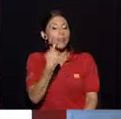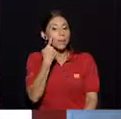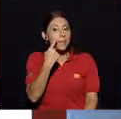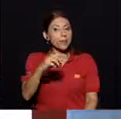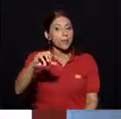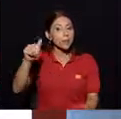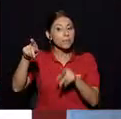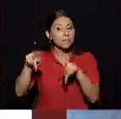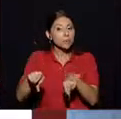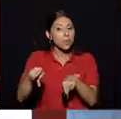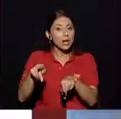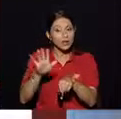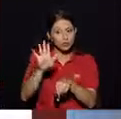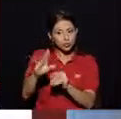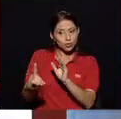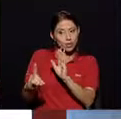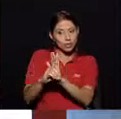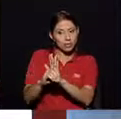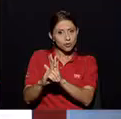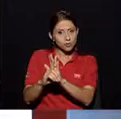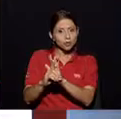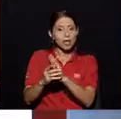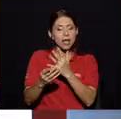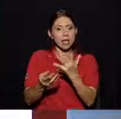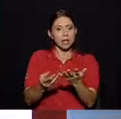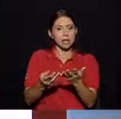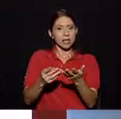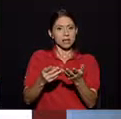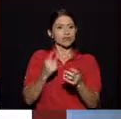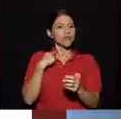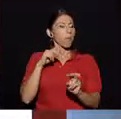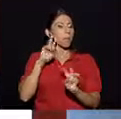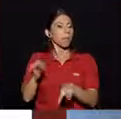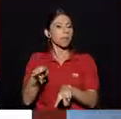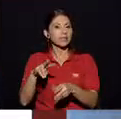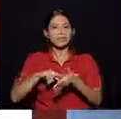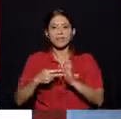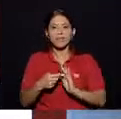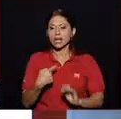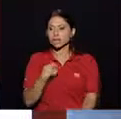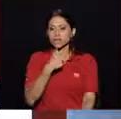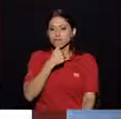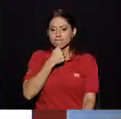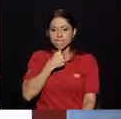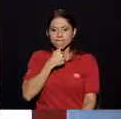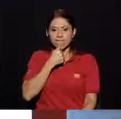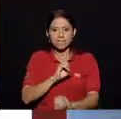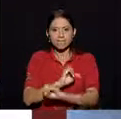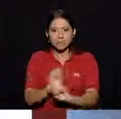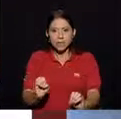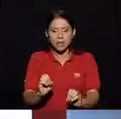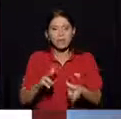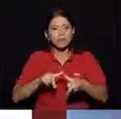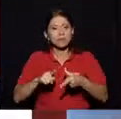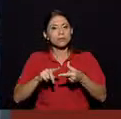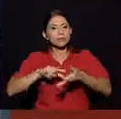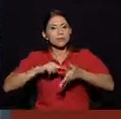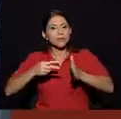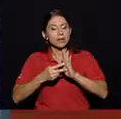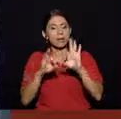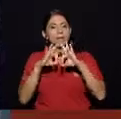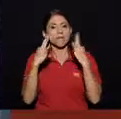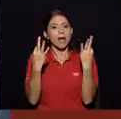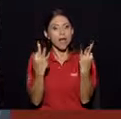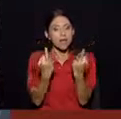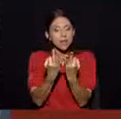de otros es que yo no tolero nada, yo no, ¿verdad? Entonces tenemos una confusión en la familia de los